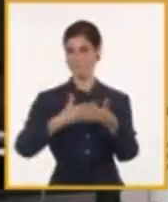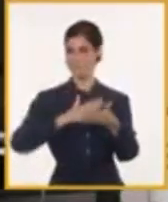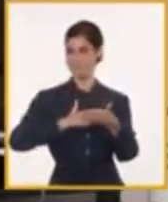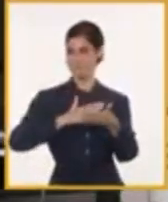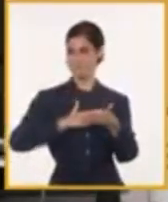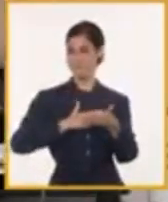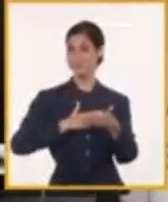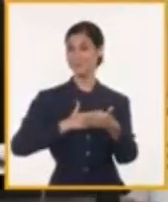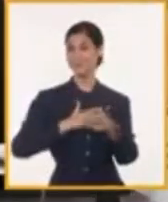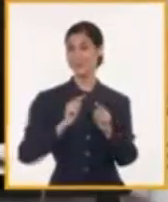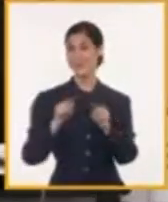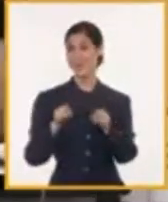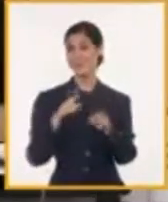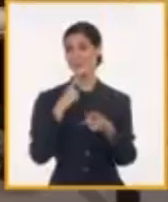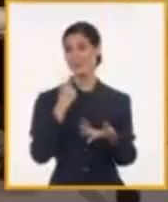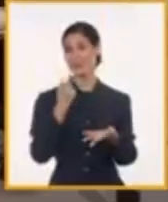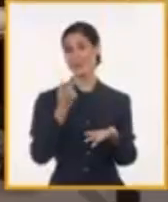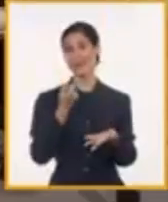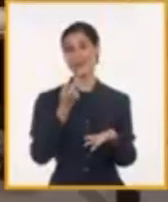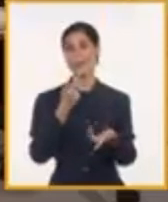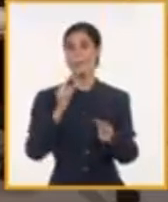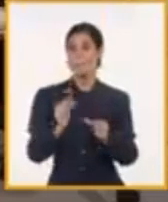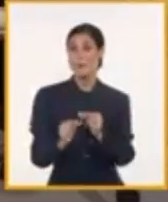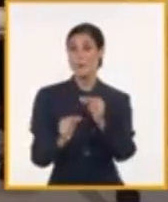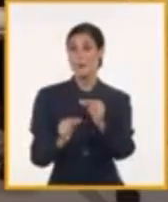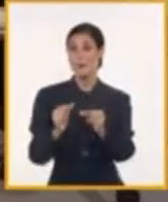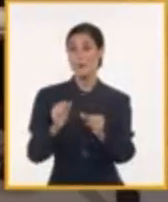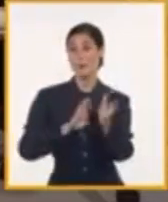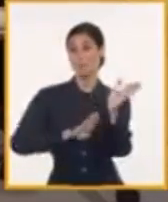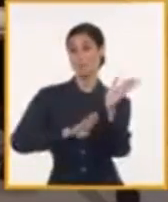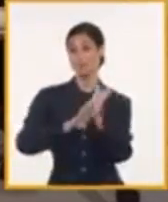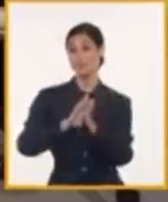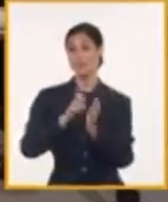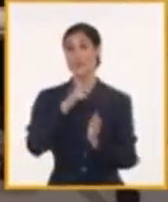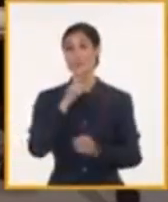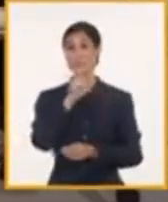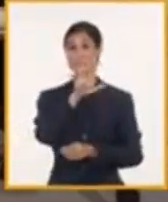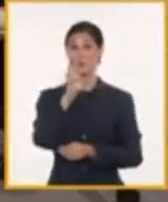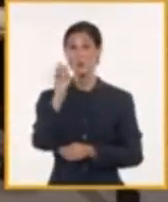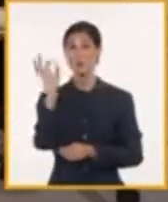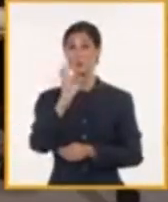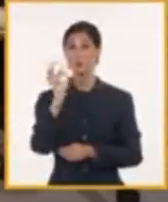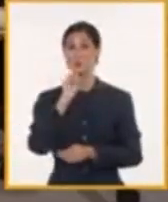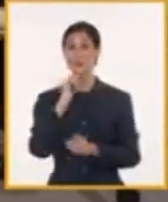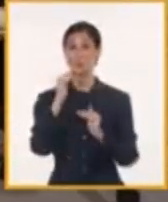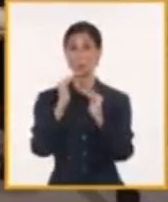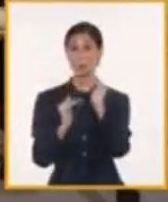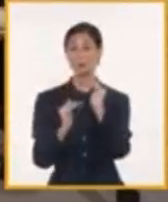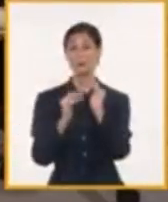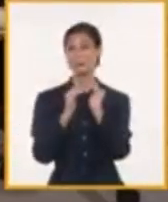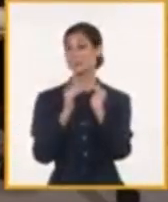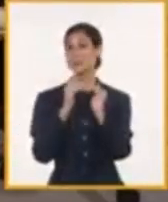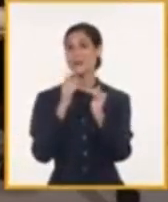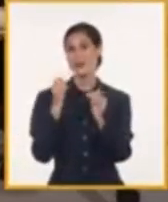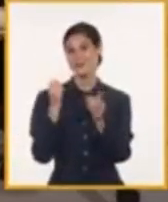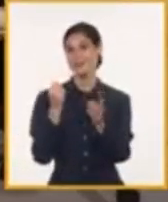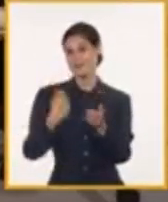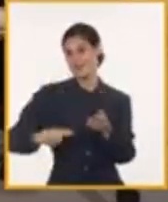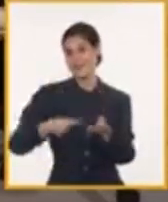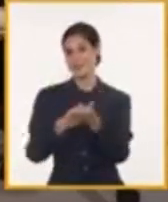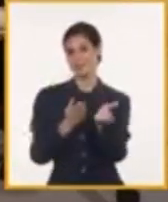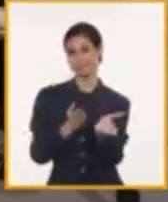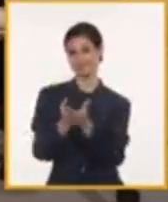poder revertir esa situación de solo el 50%, 54% del plan de producción cumplido hasta